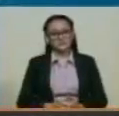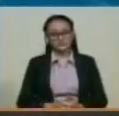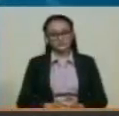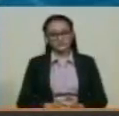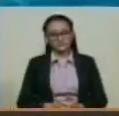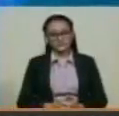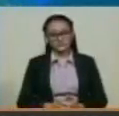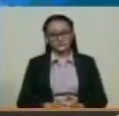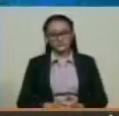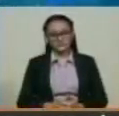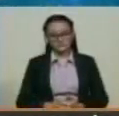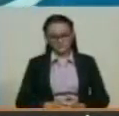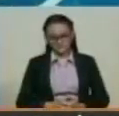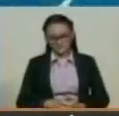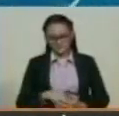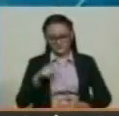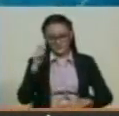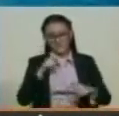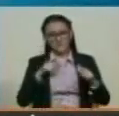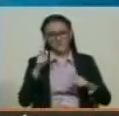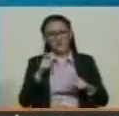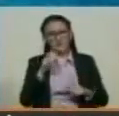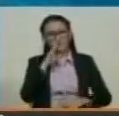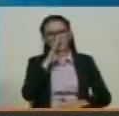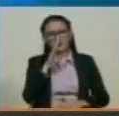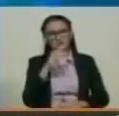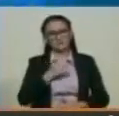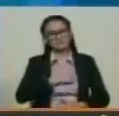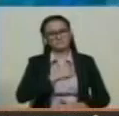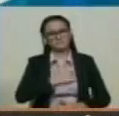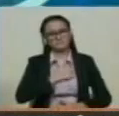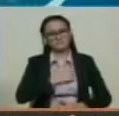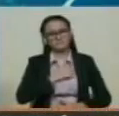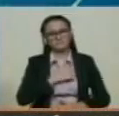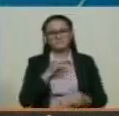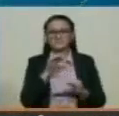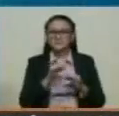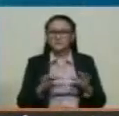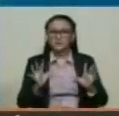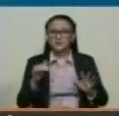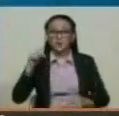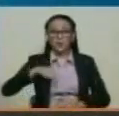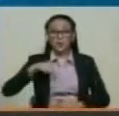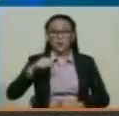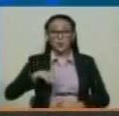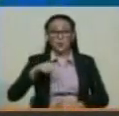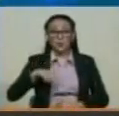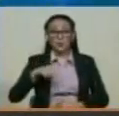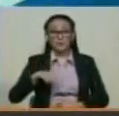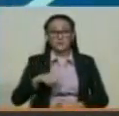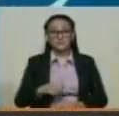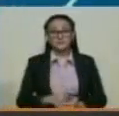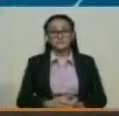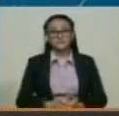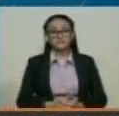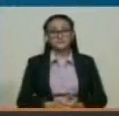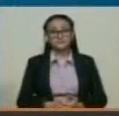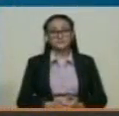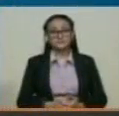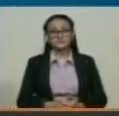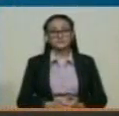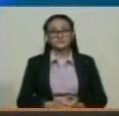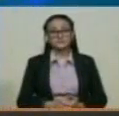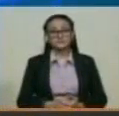imputaban directamente en esta lamentable acción. Casualmente, él hoy iba a ser presentado ante